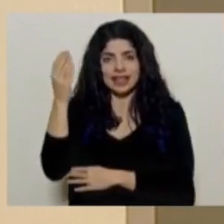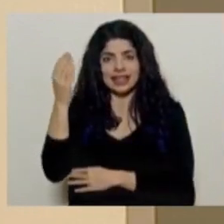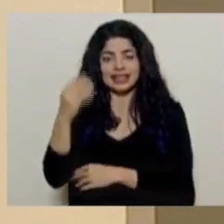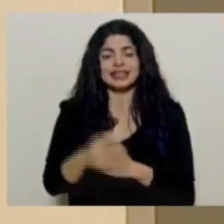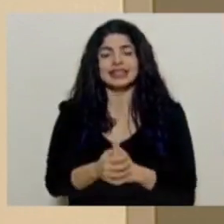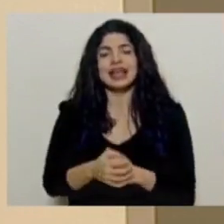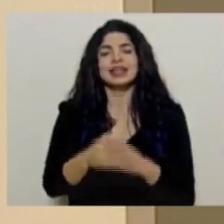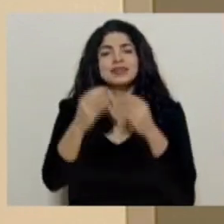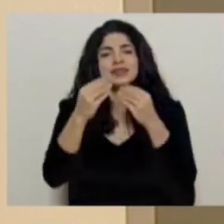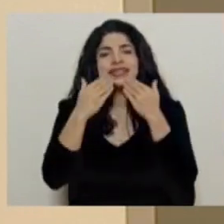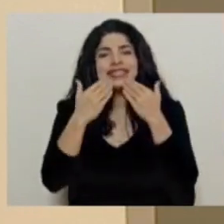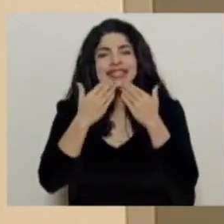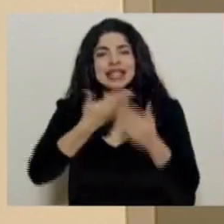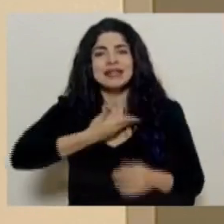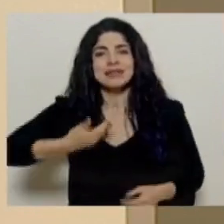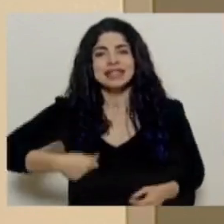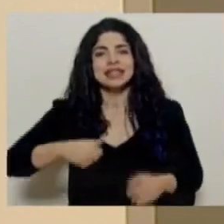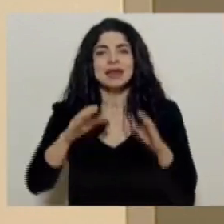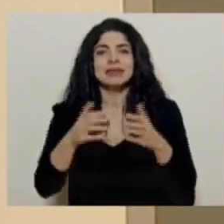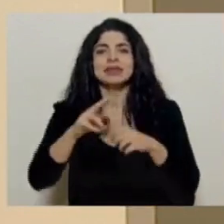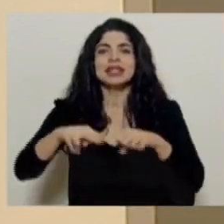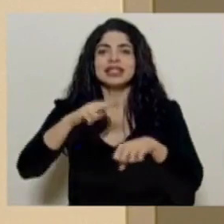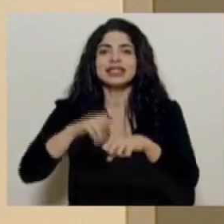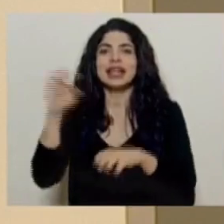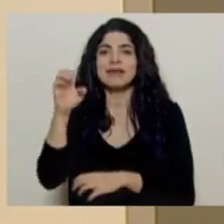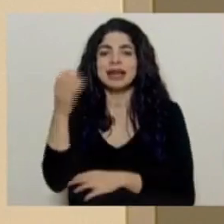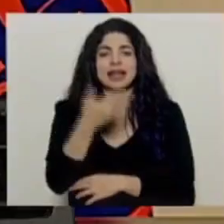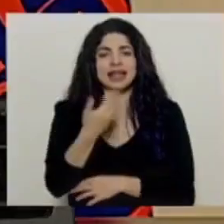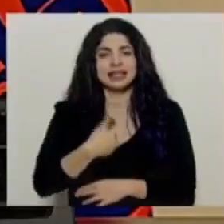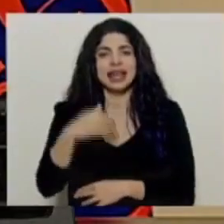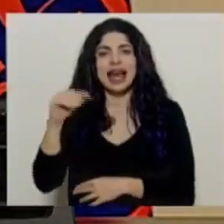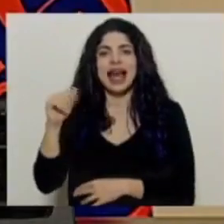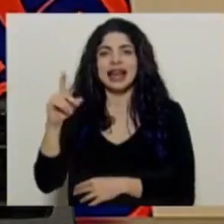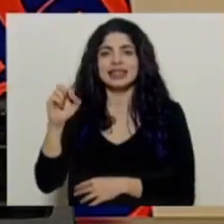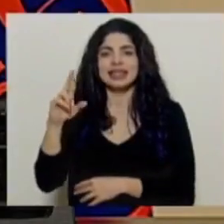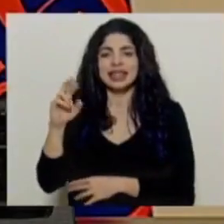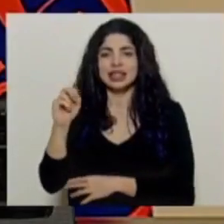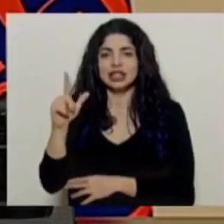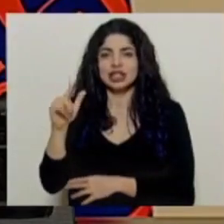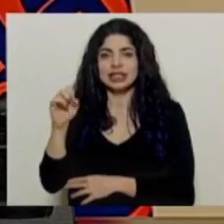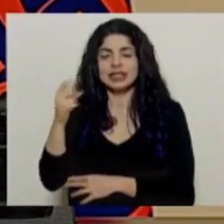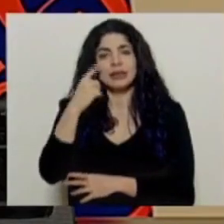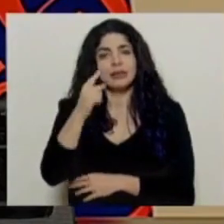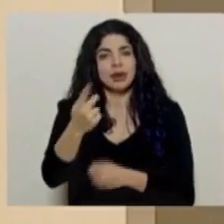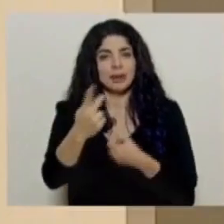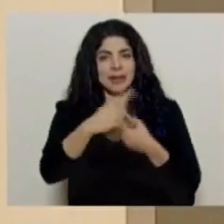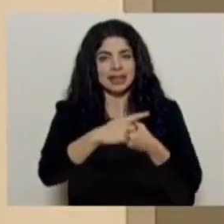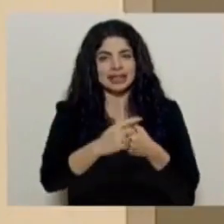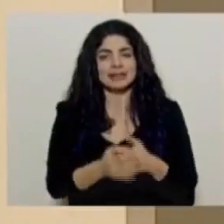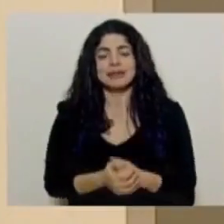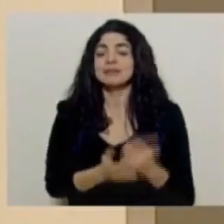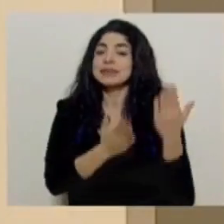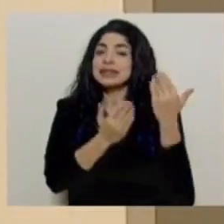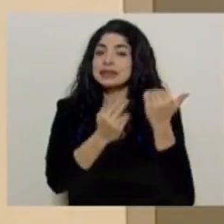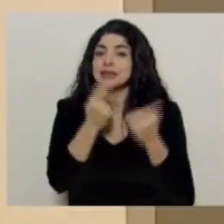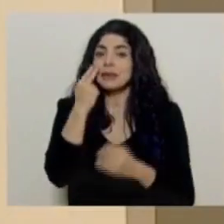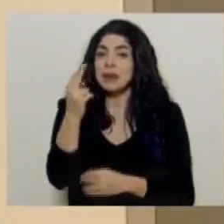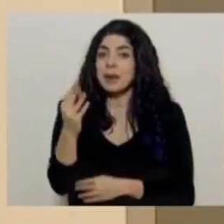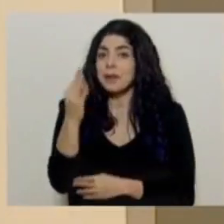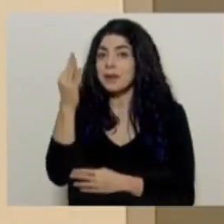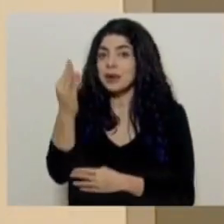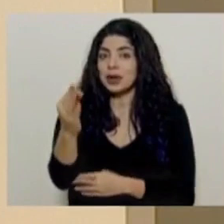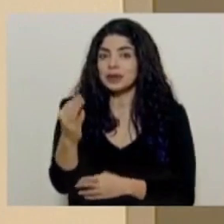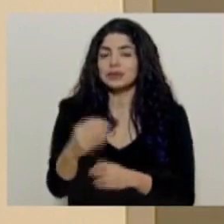prensa agradeciendo al presidente de la Comisión Nacional de Emergencias, el señor Alexander Solís, por su participación. Los esperamos